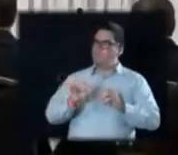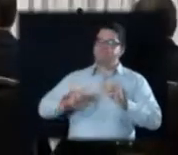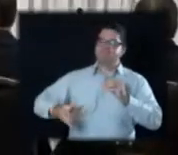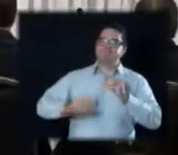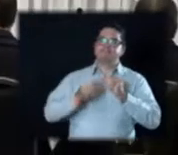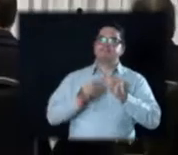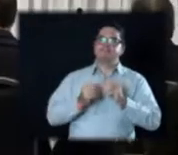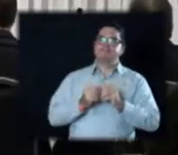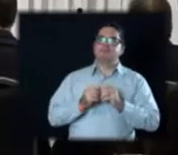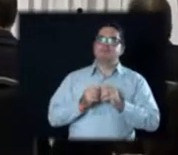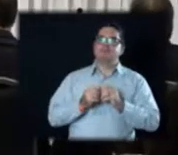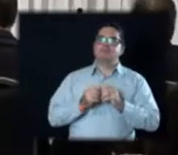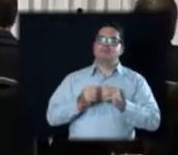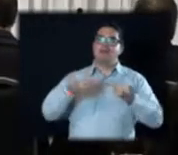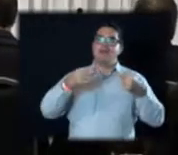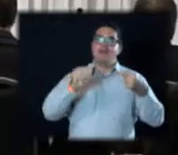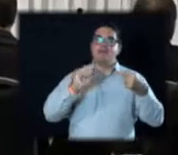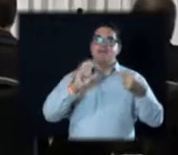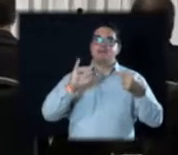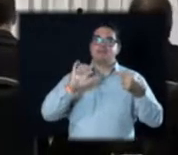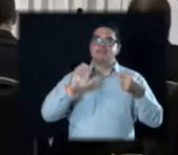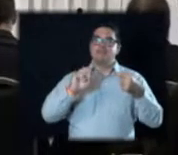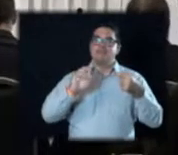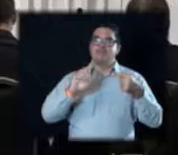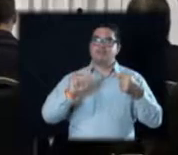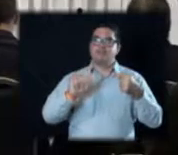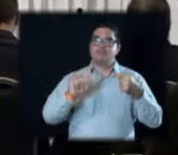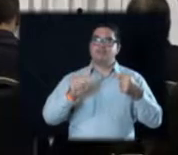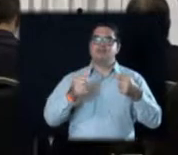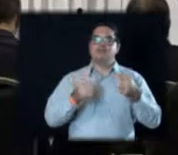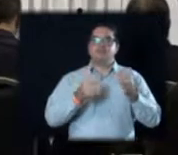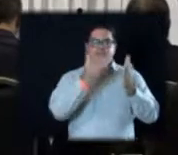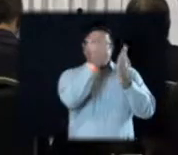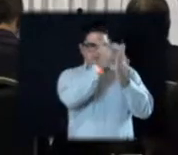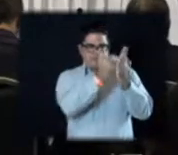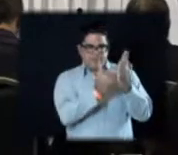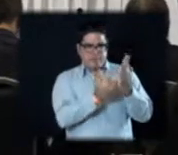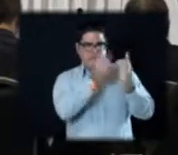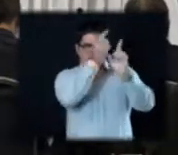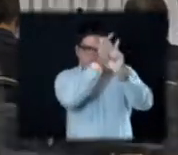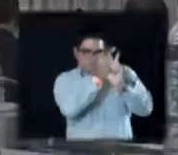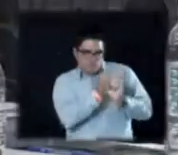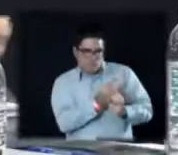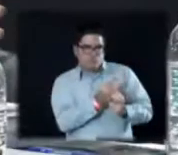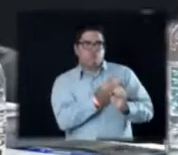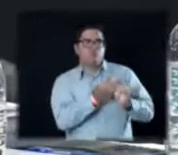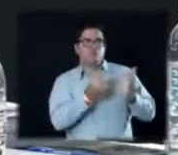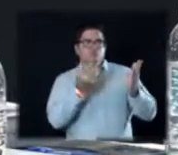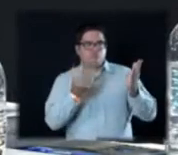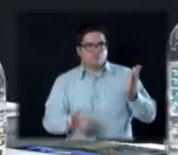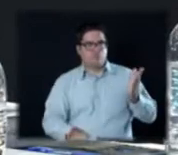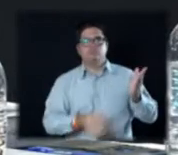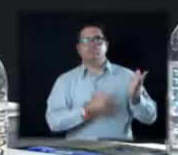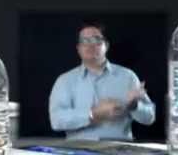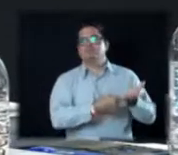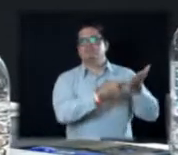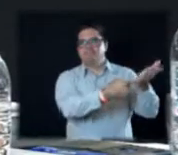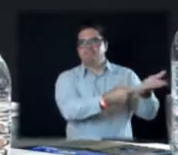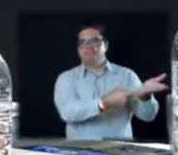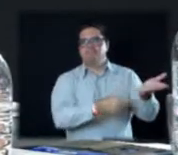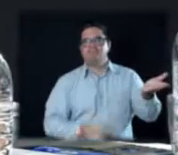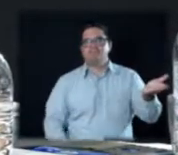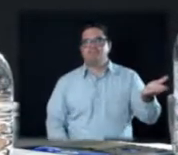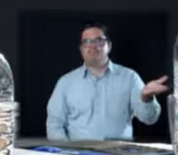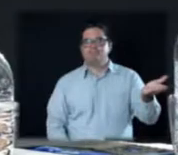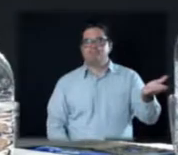Para añadir a esta pregunta, Hacienda le envió una confirmación a esos bancos, así que